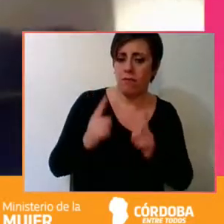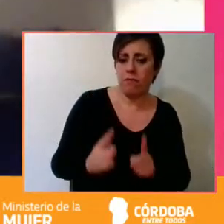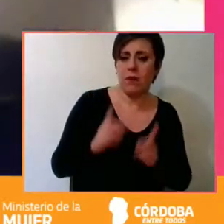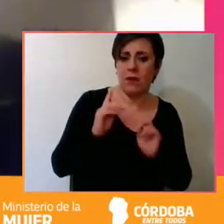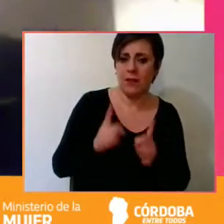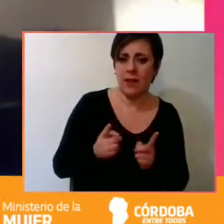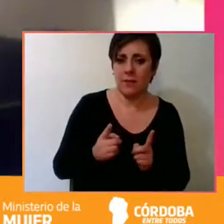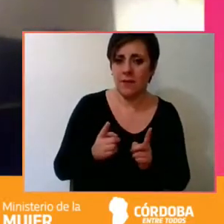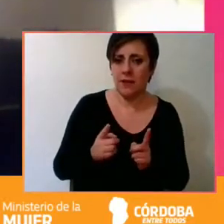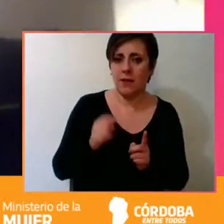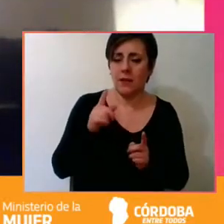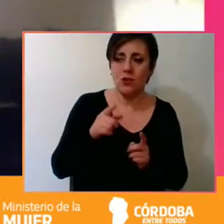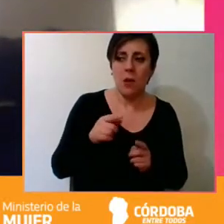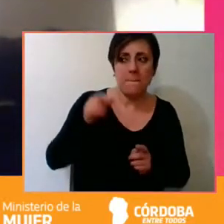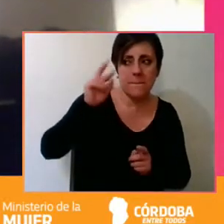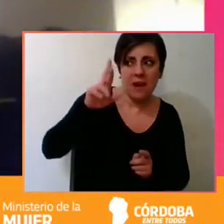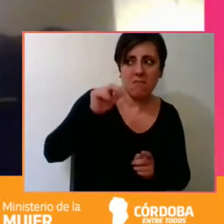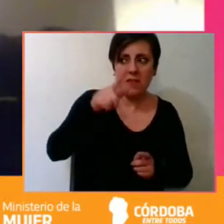de los gobiernos locales